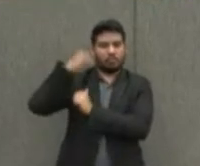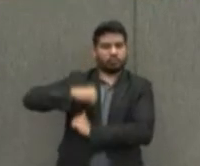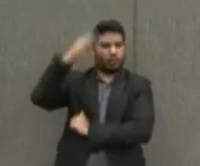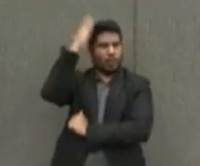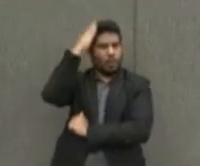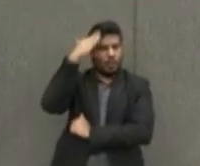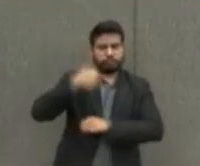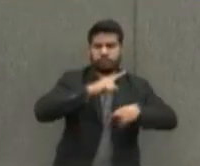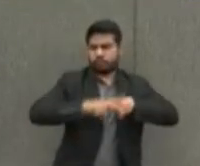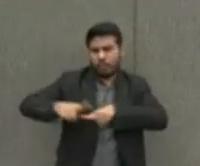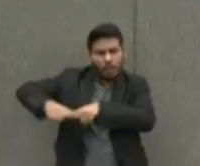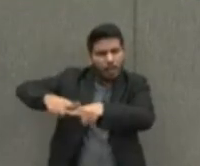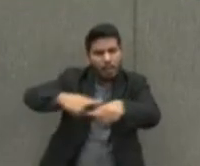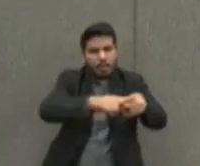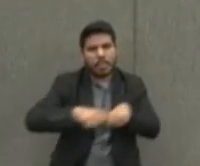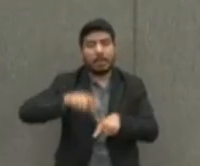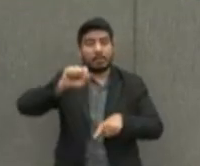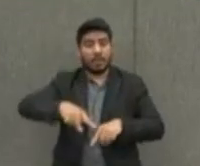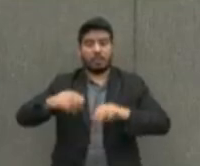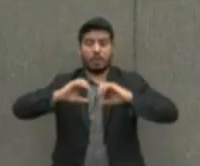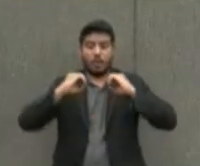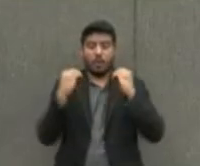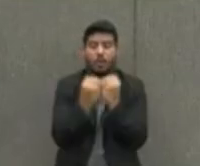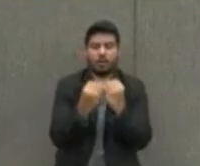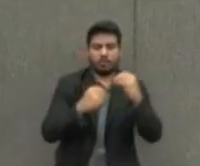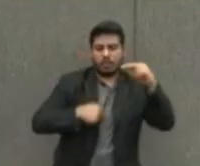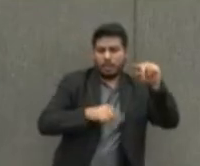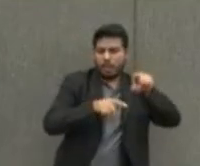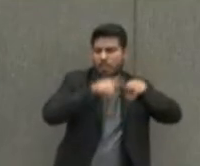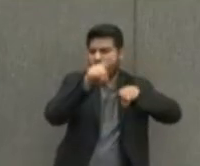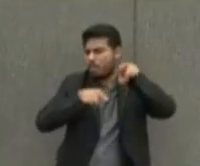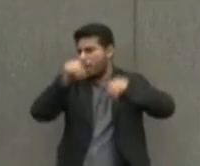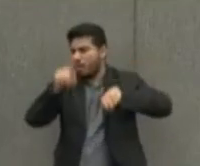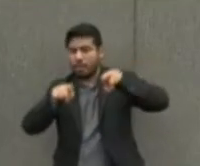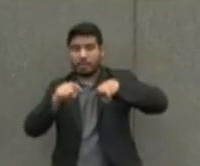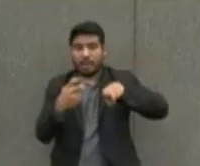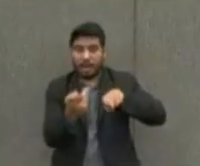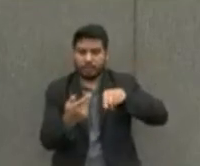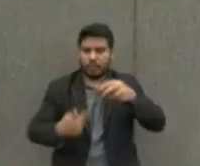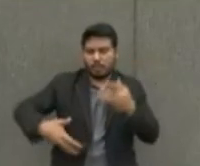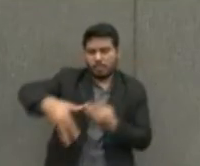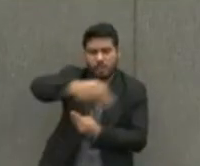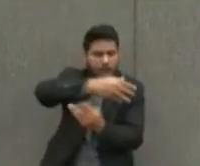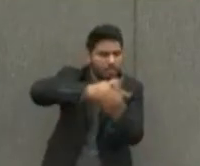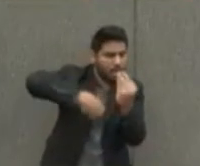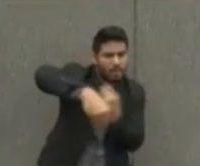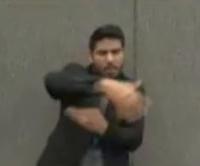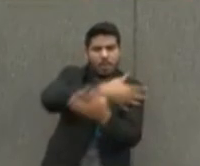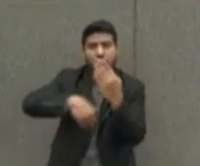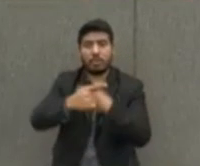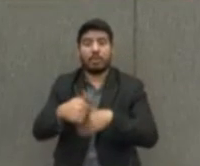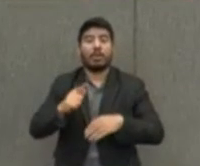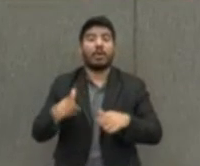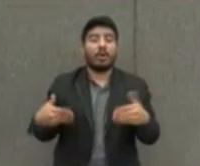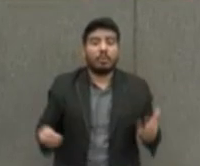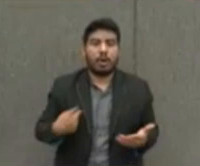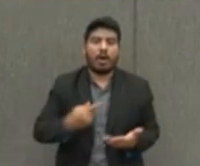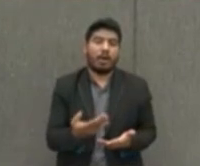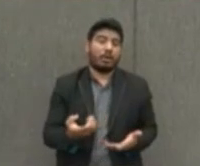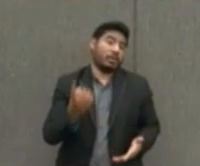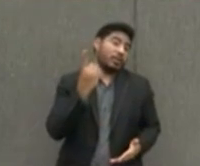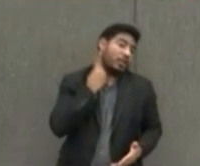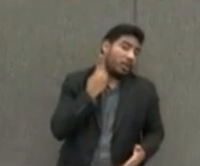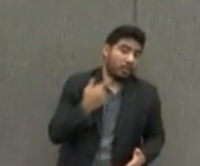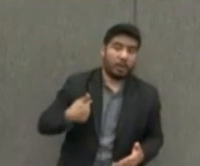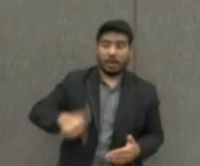de los diversos órdenes gobiernos aquí convergen el poder legislativo el poder ejecutivo